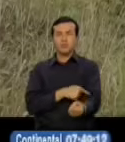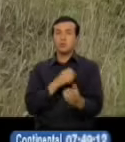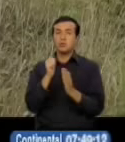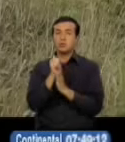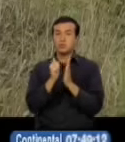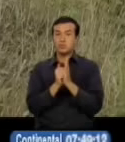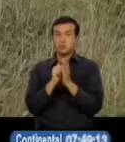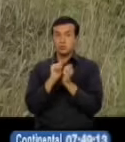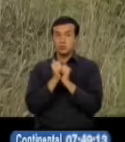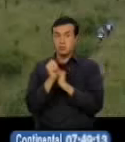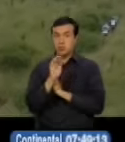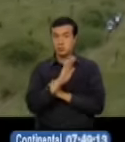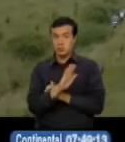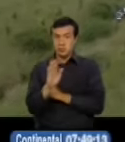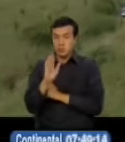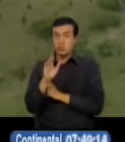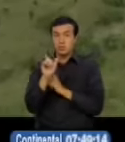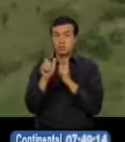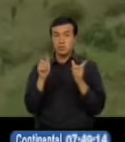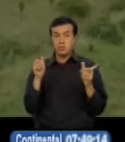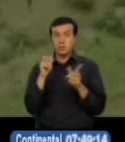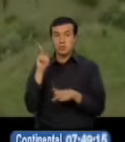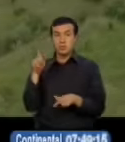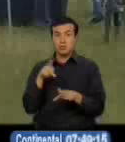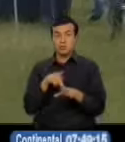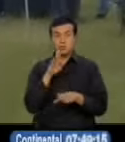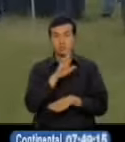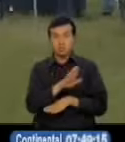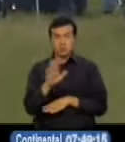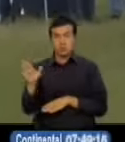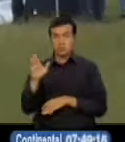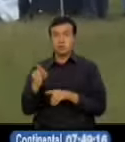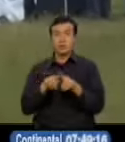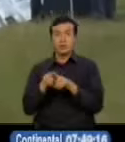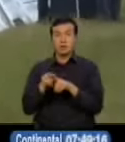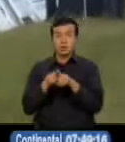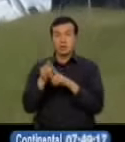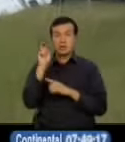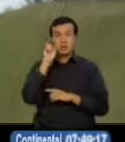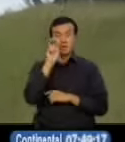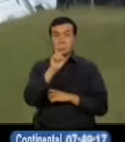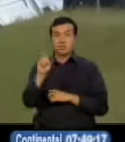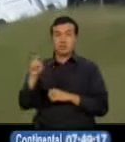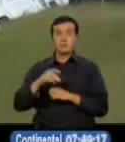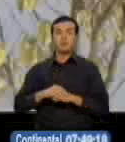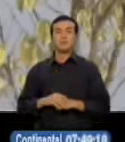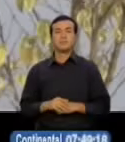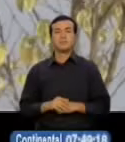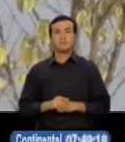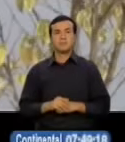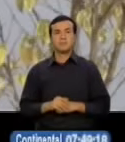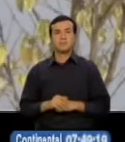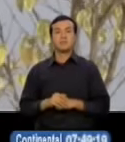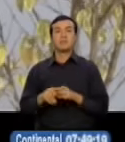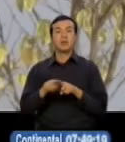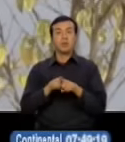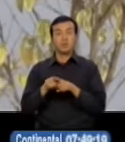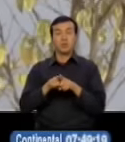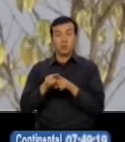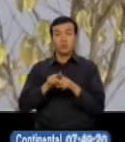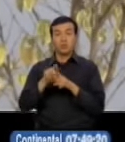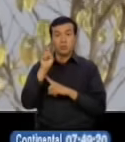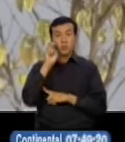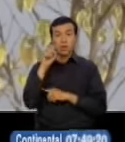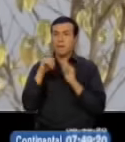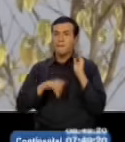agenda de los deportistas, aficionados y profesionales de las carreras de aventura. Es uno de los campeonatos de aventura y una de las